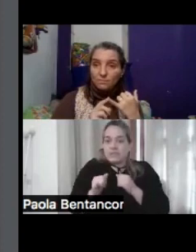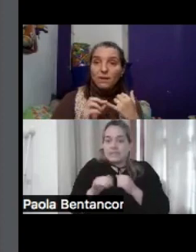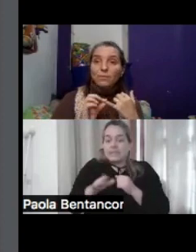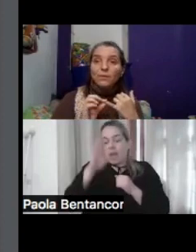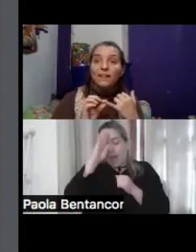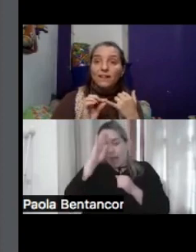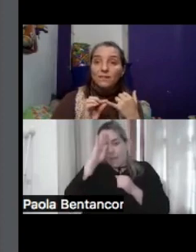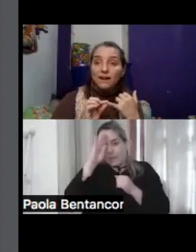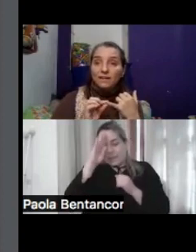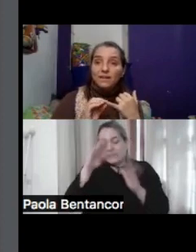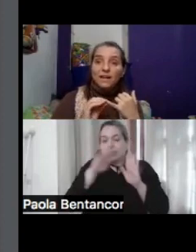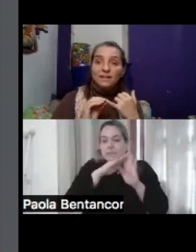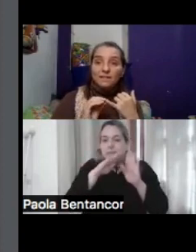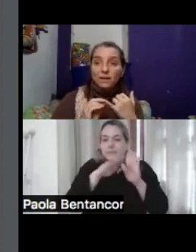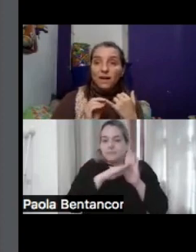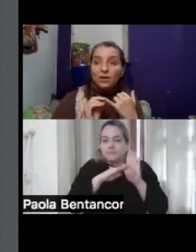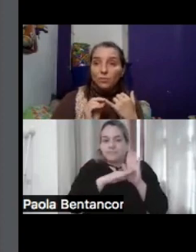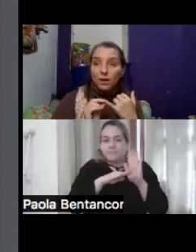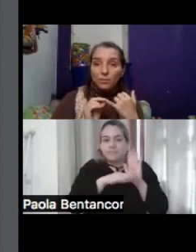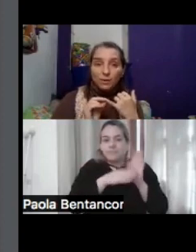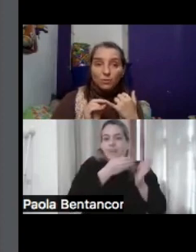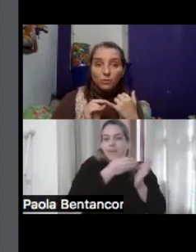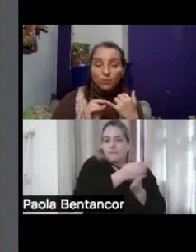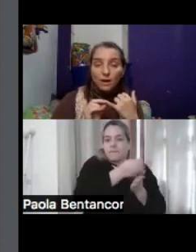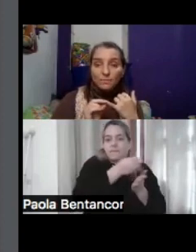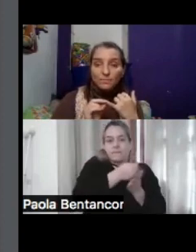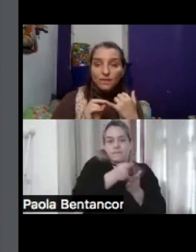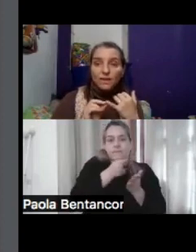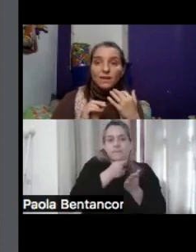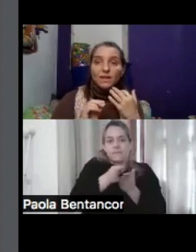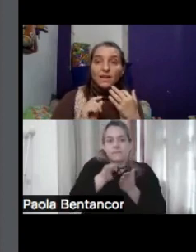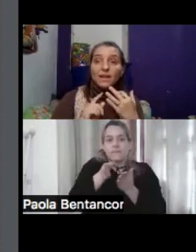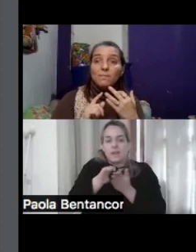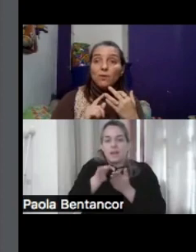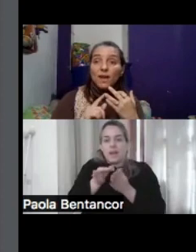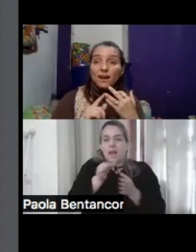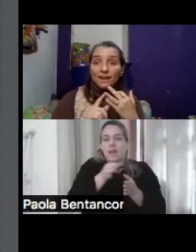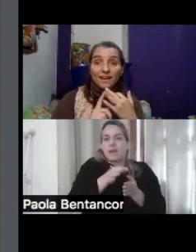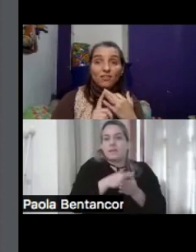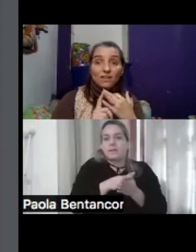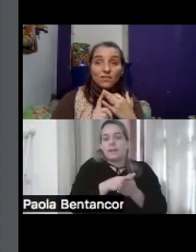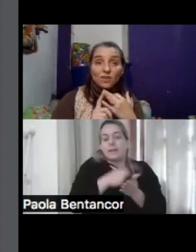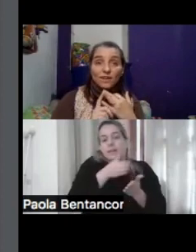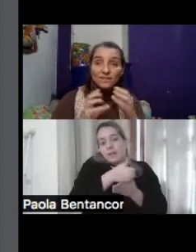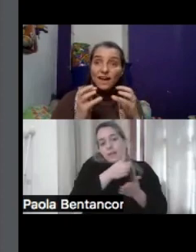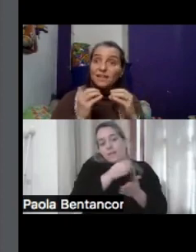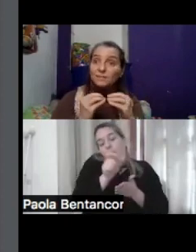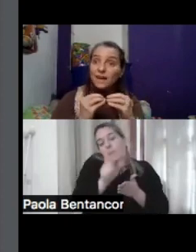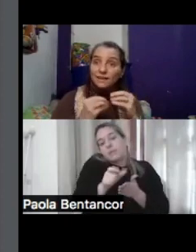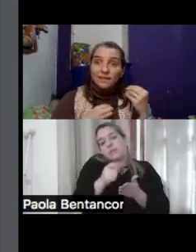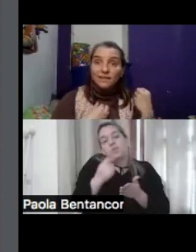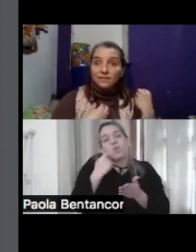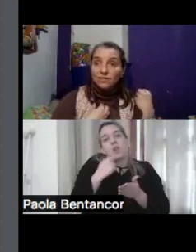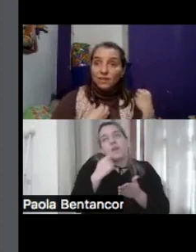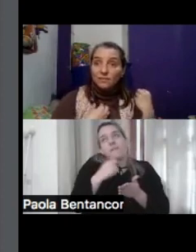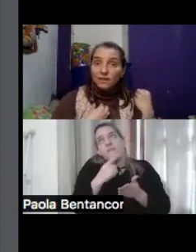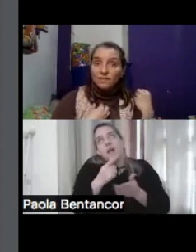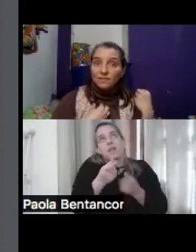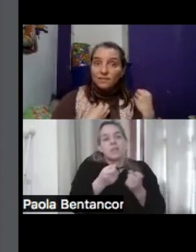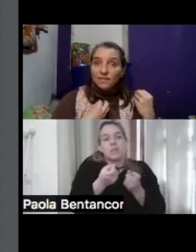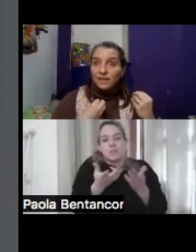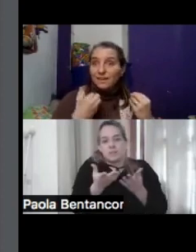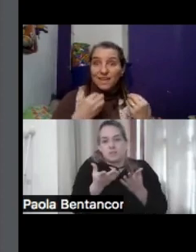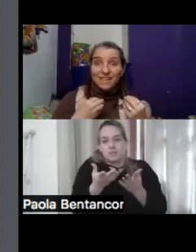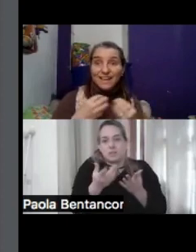derivación para poder derivar a disciplinas como la puericultura y poder en ocasiones adaptar